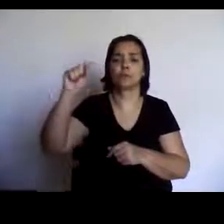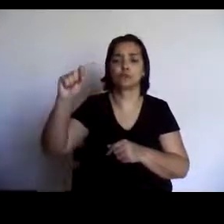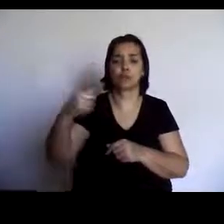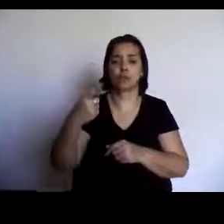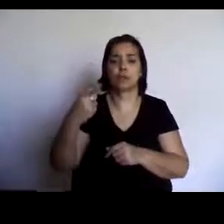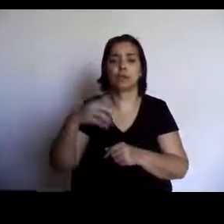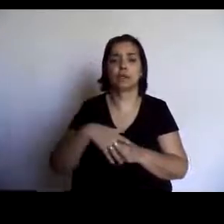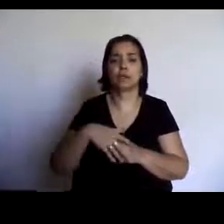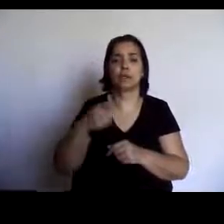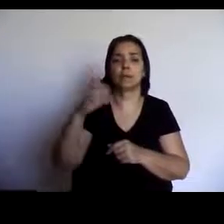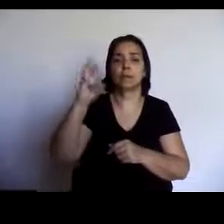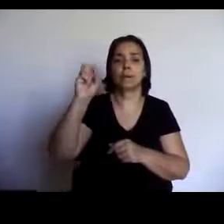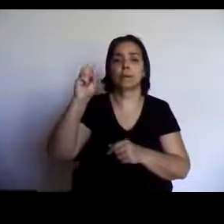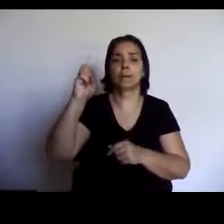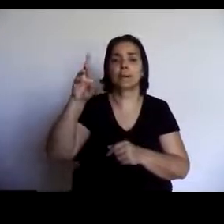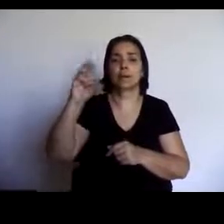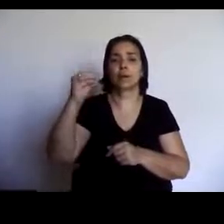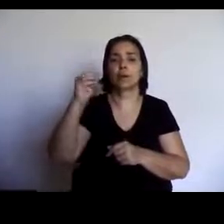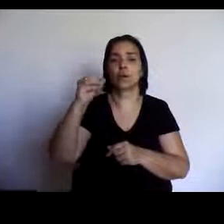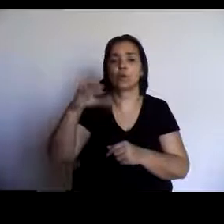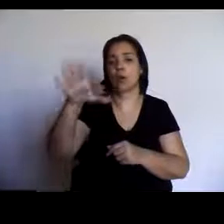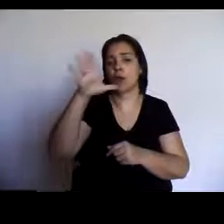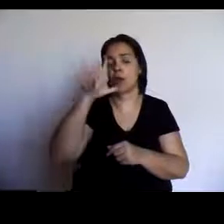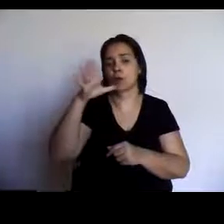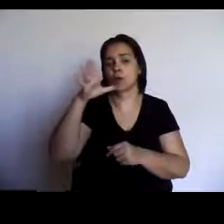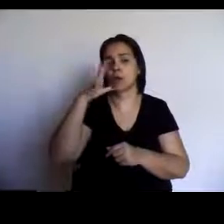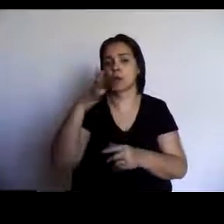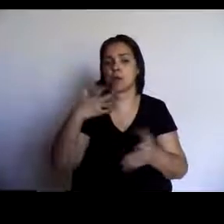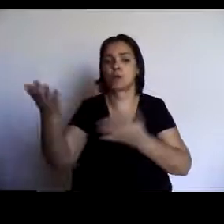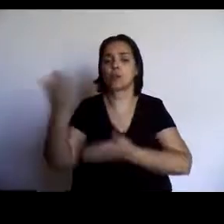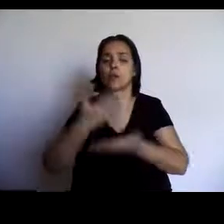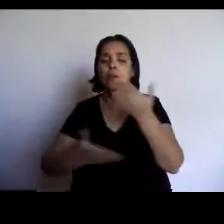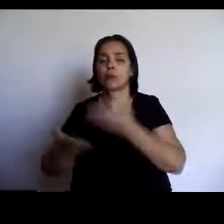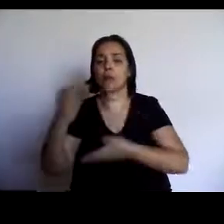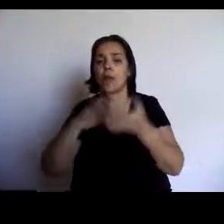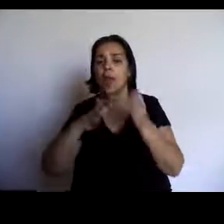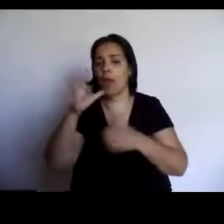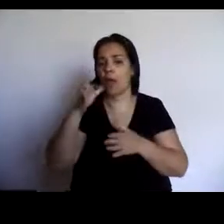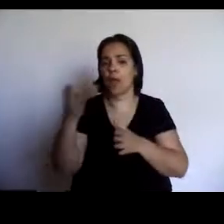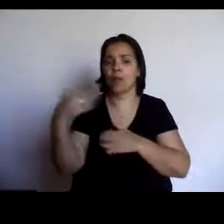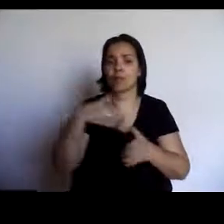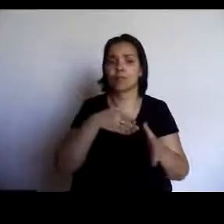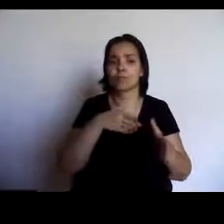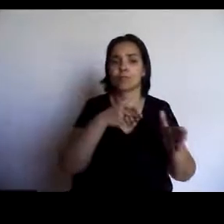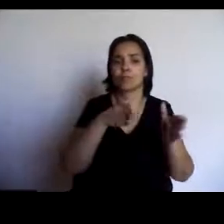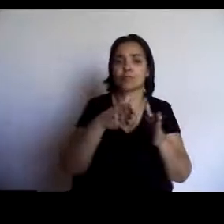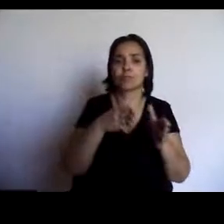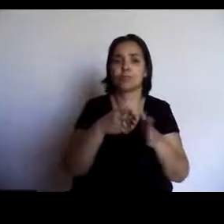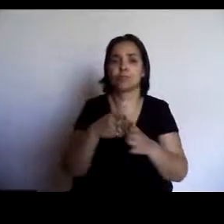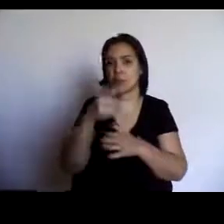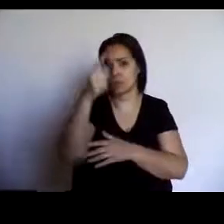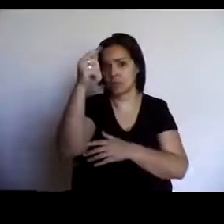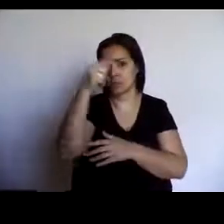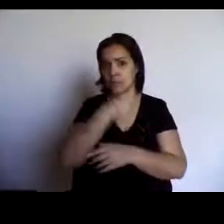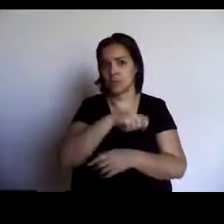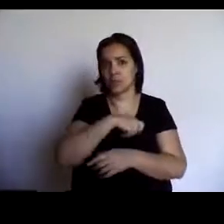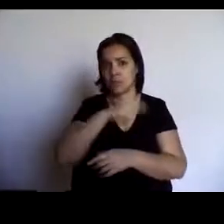el Predacua, en colaboración con Aguas del Algarve y Aguas de Alentejo, redes.com,